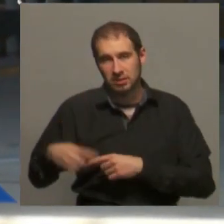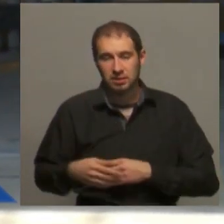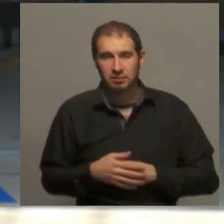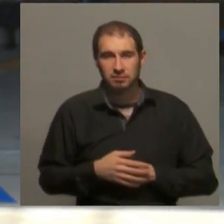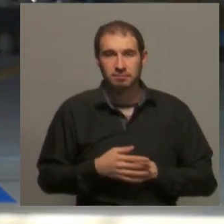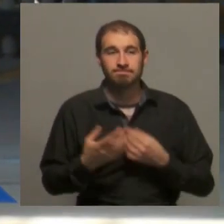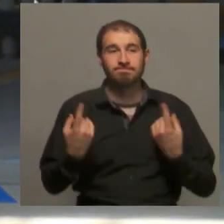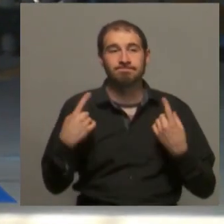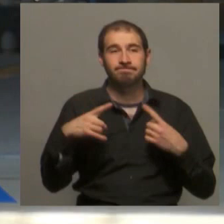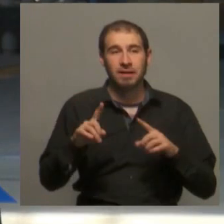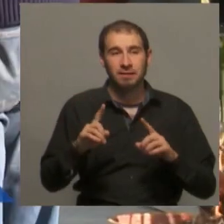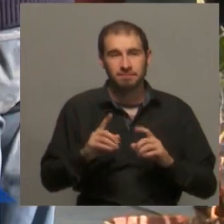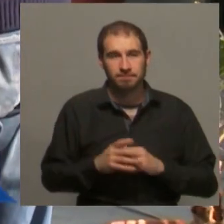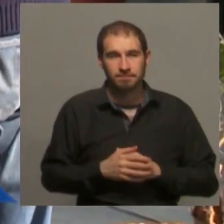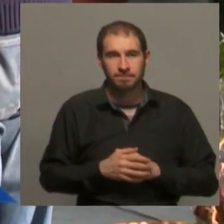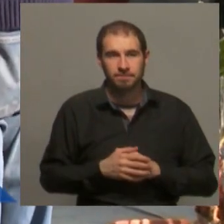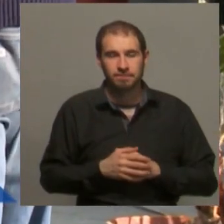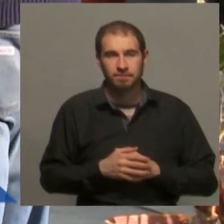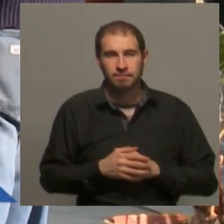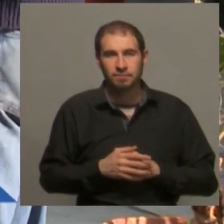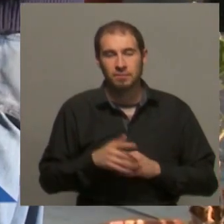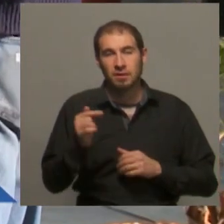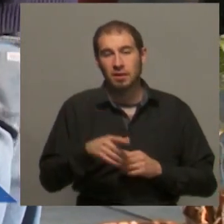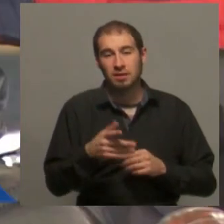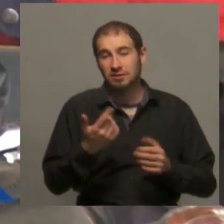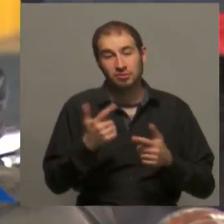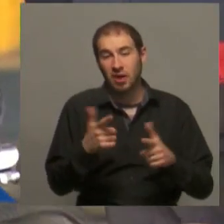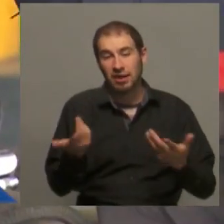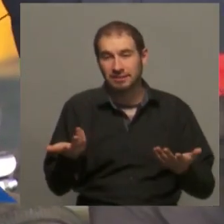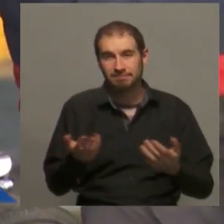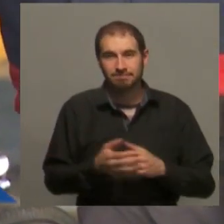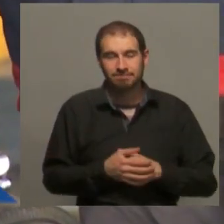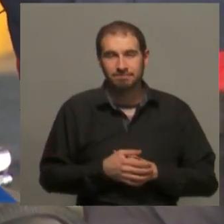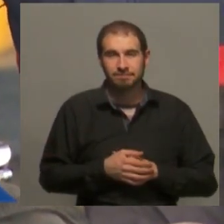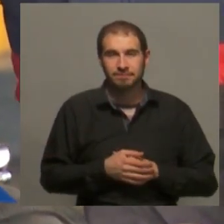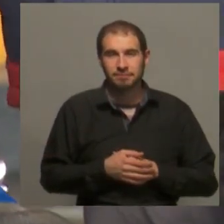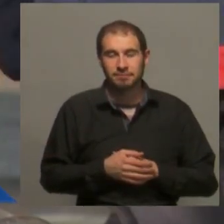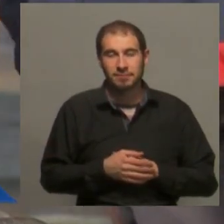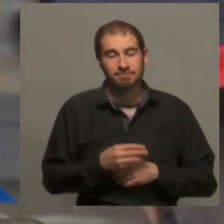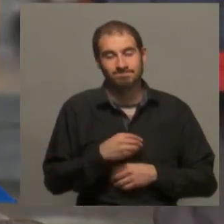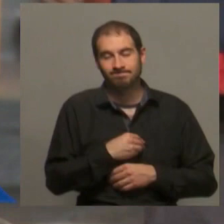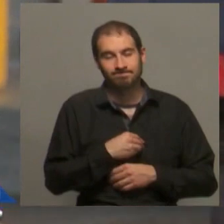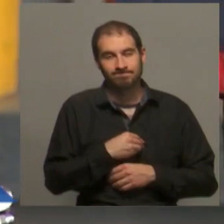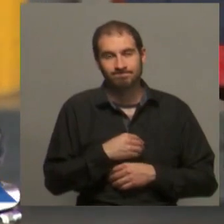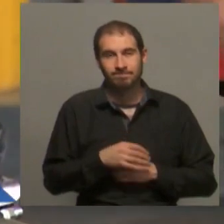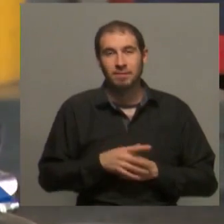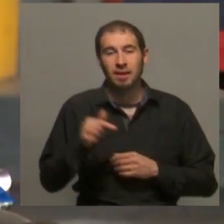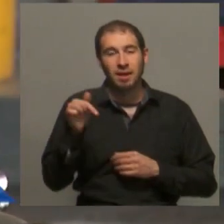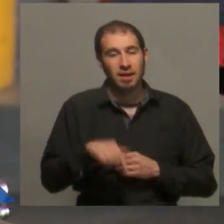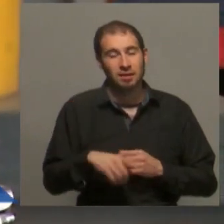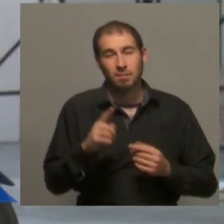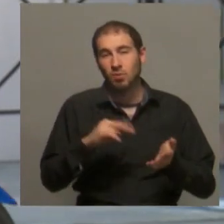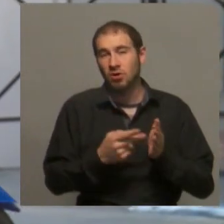sin embargo no ha existido en absoluto. Por lo tanto, lamentablemente esto va a